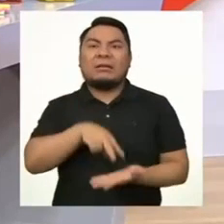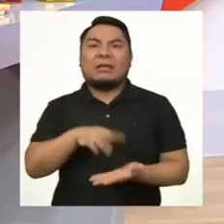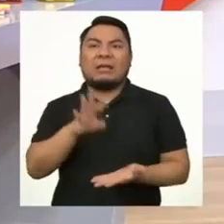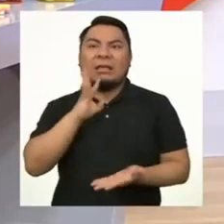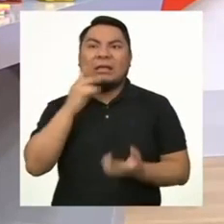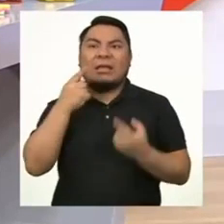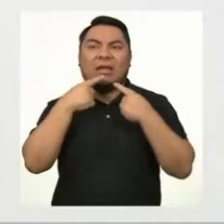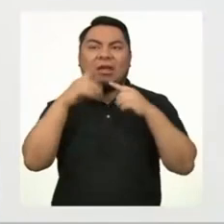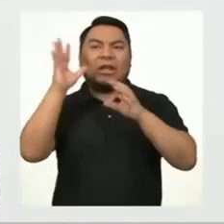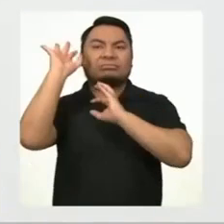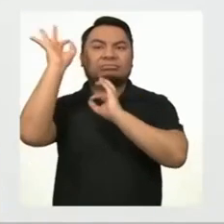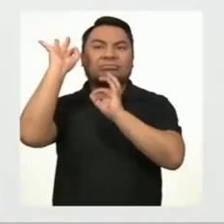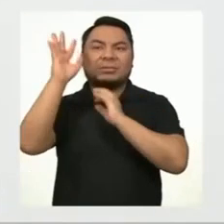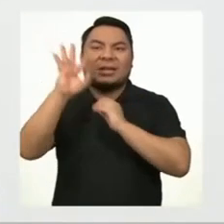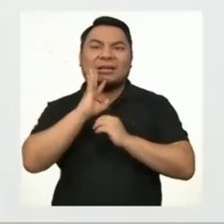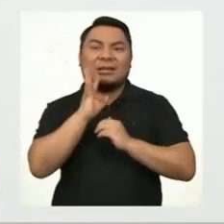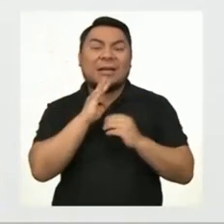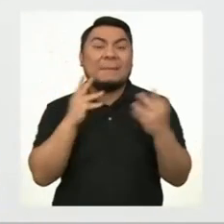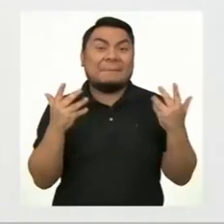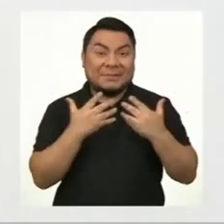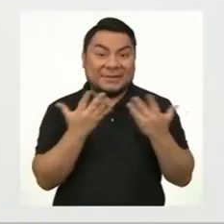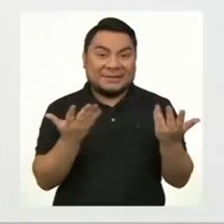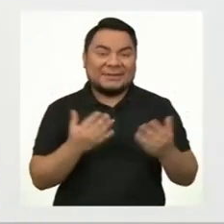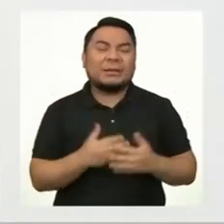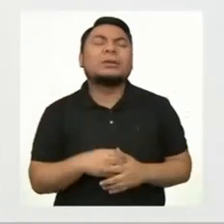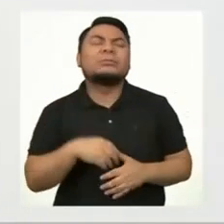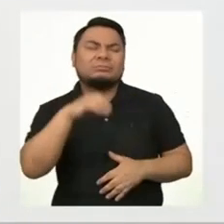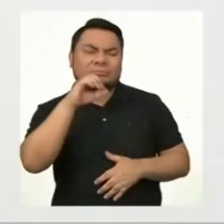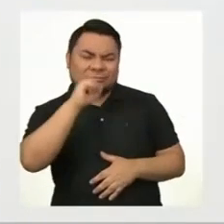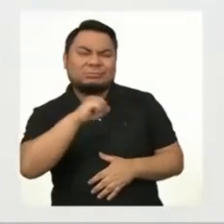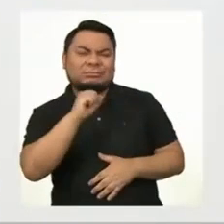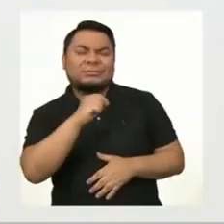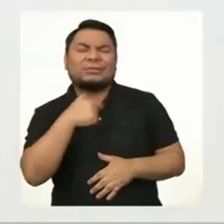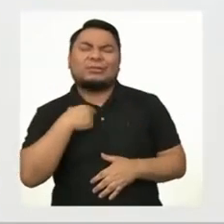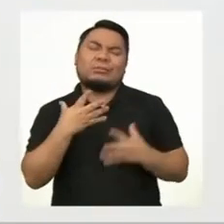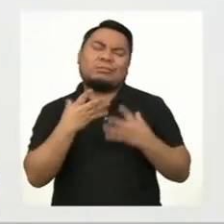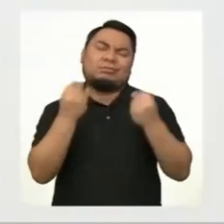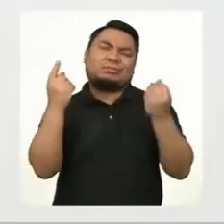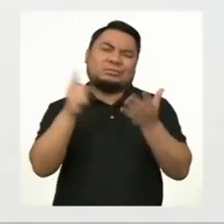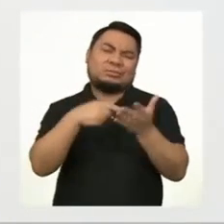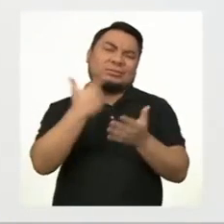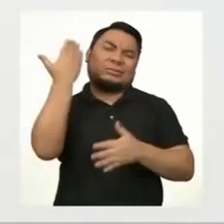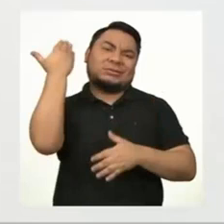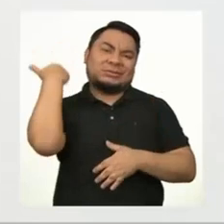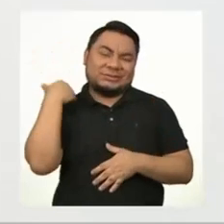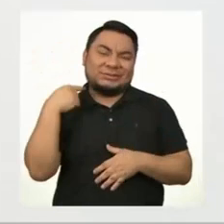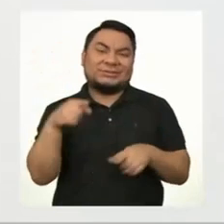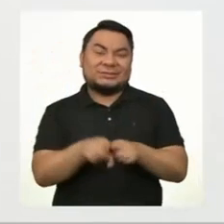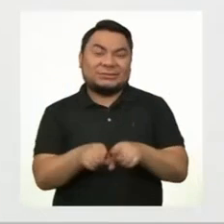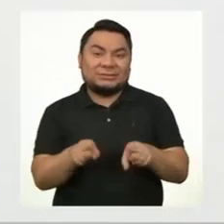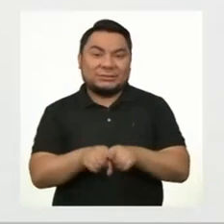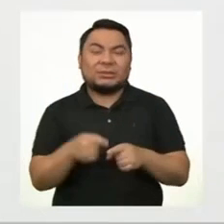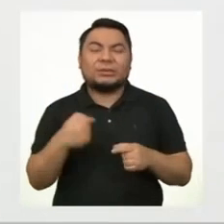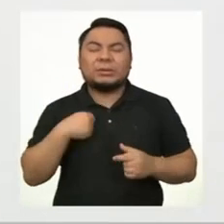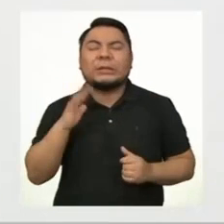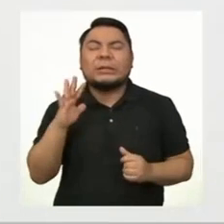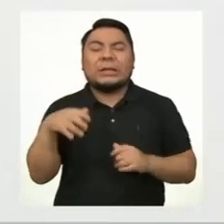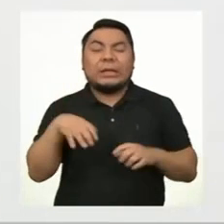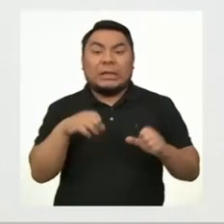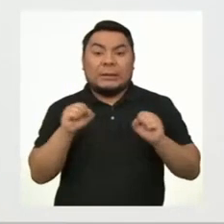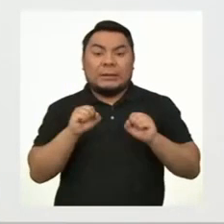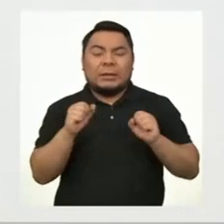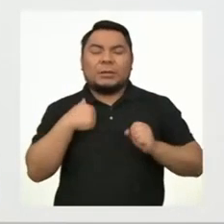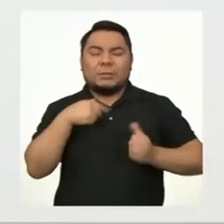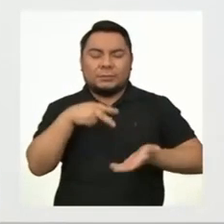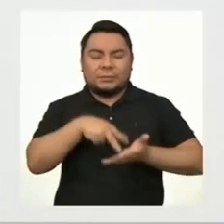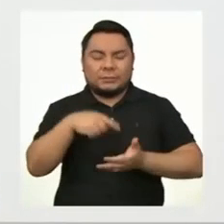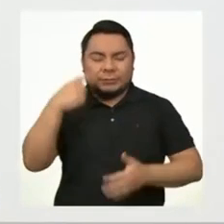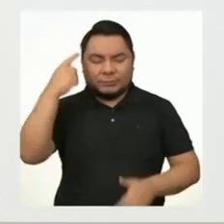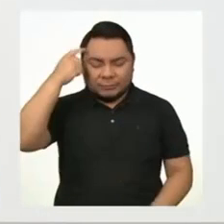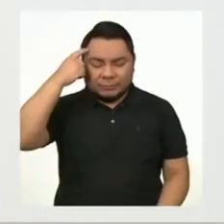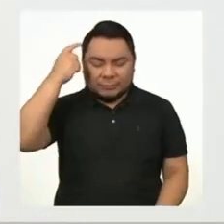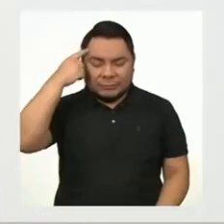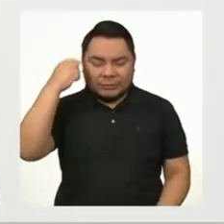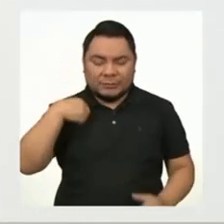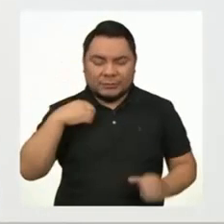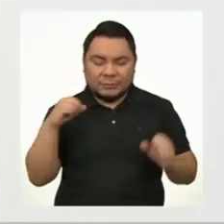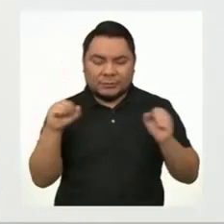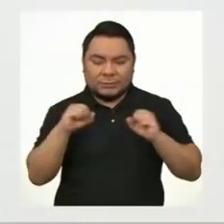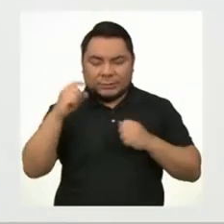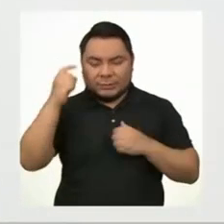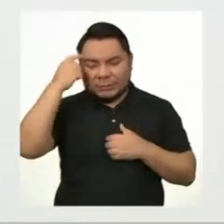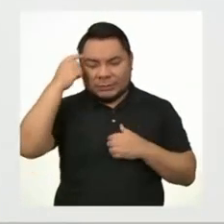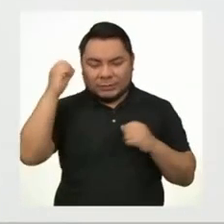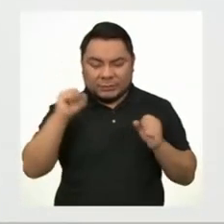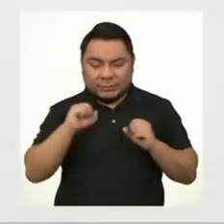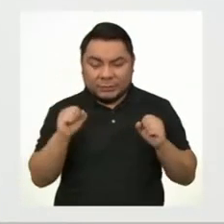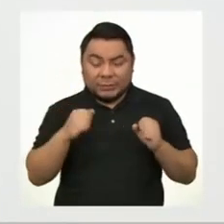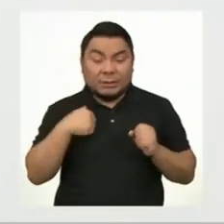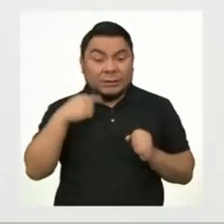de exponer. Uy, yo miles de veces. Lo que hago es detenerme un ratito a pensar en el origen de ese miedo.